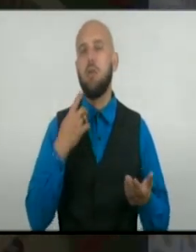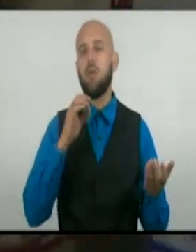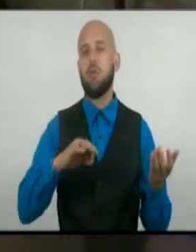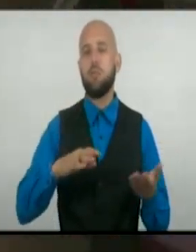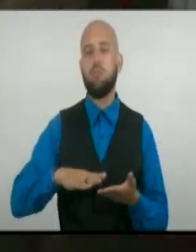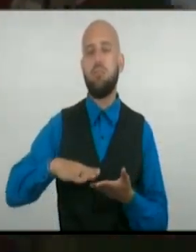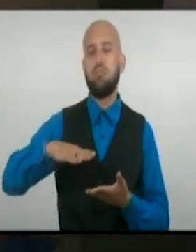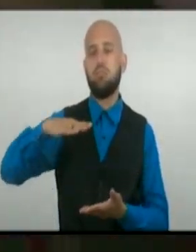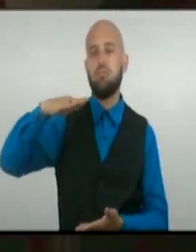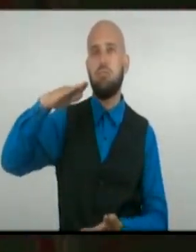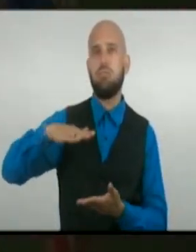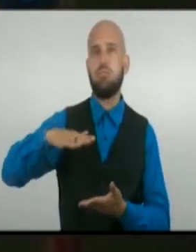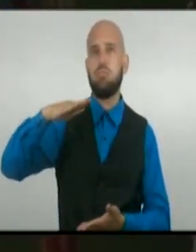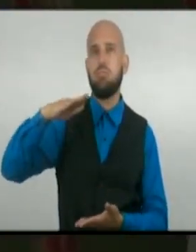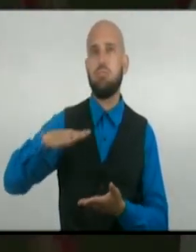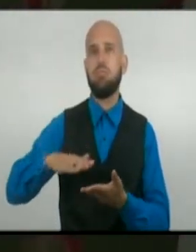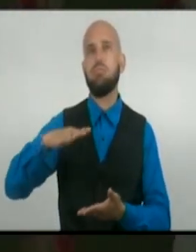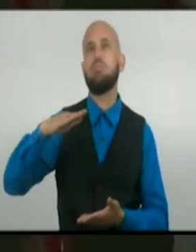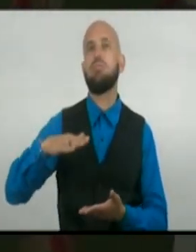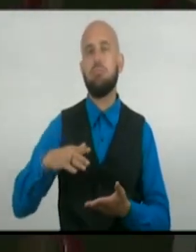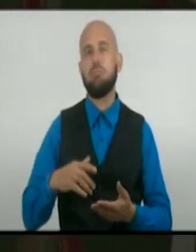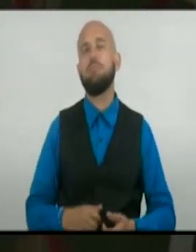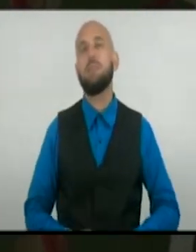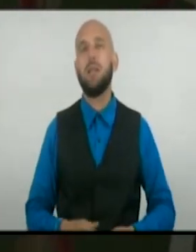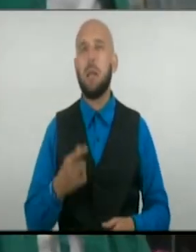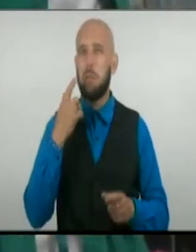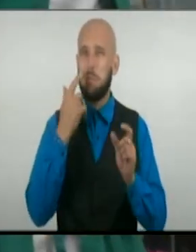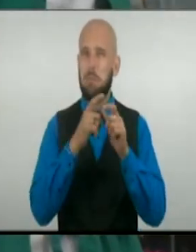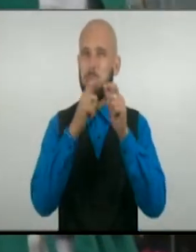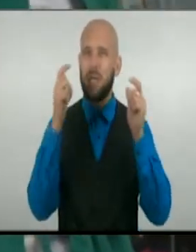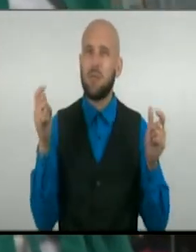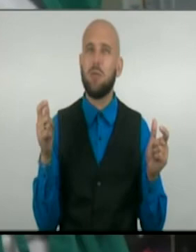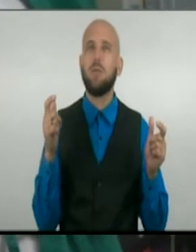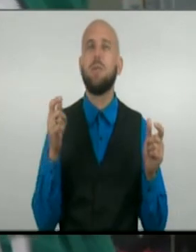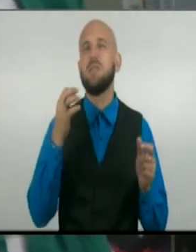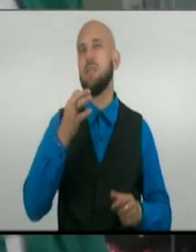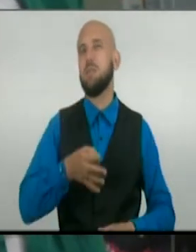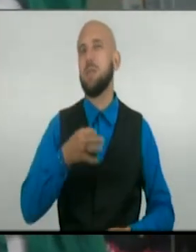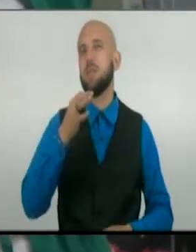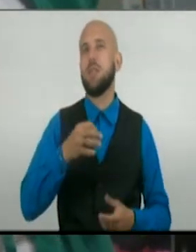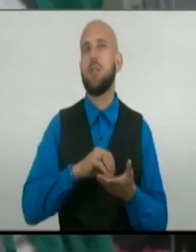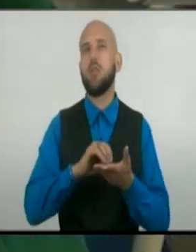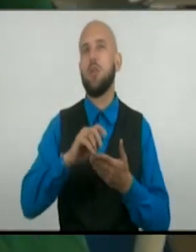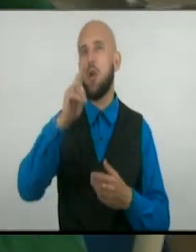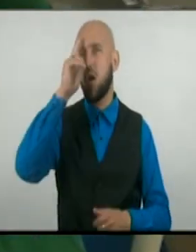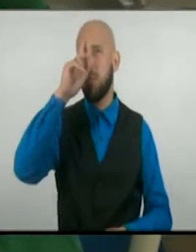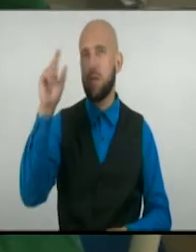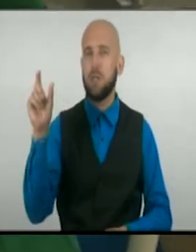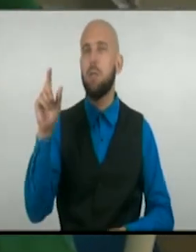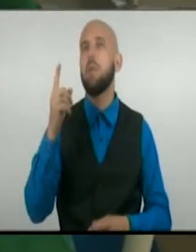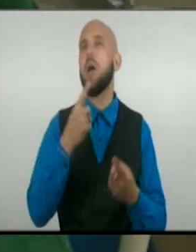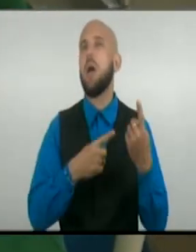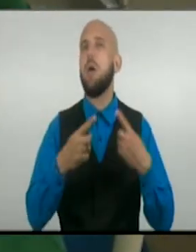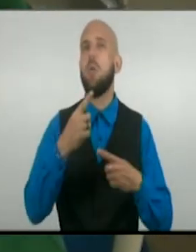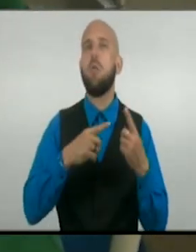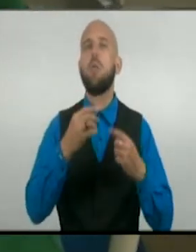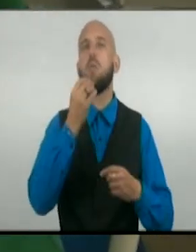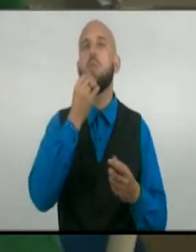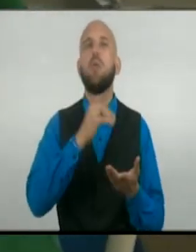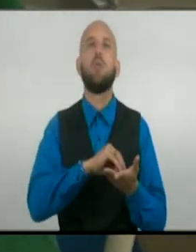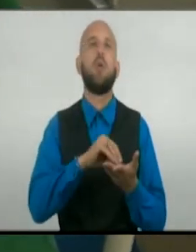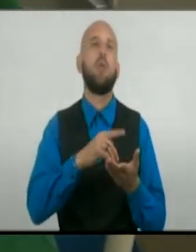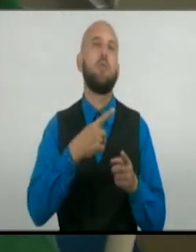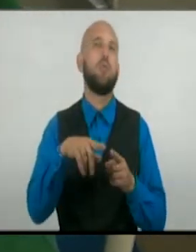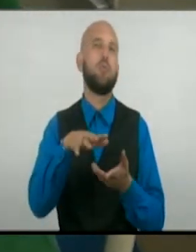y el grupo sanguíneo la mayoría de las transfusiones se llevan a cabo en el hospital pero pueden hacerse en otros lugares